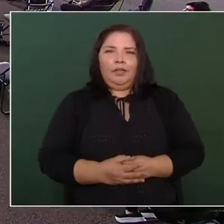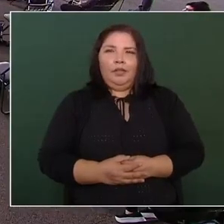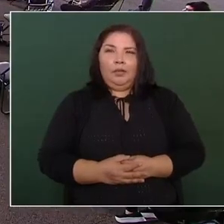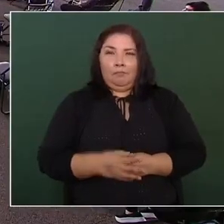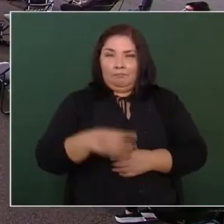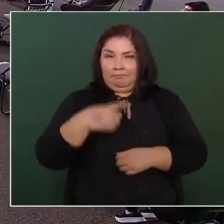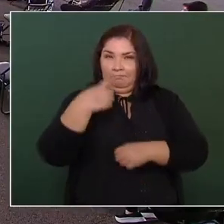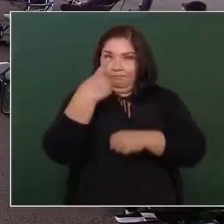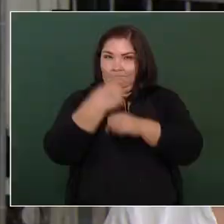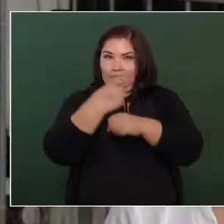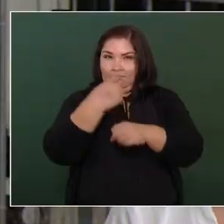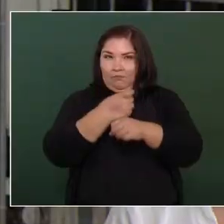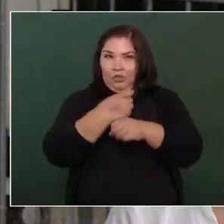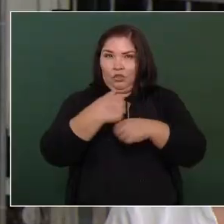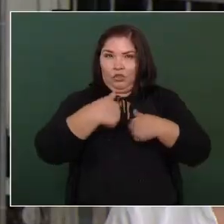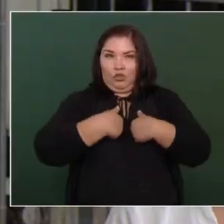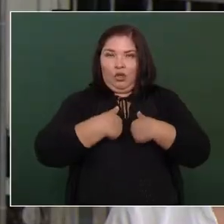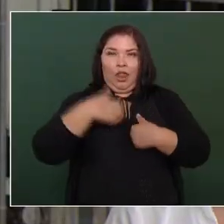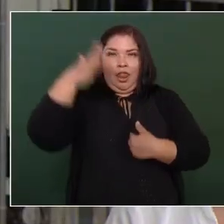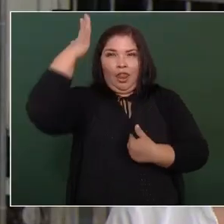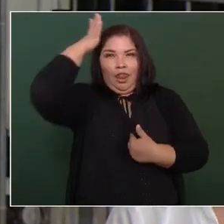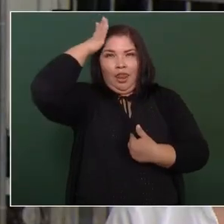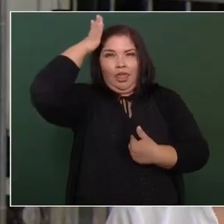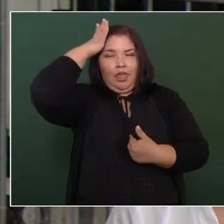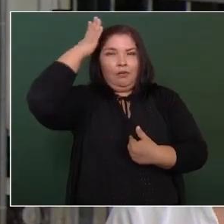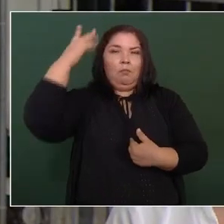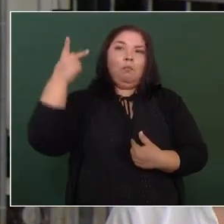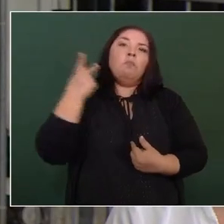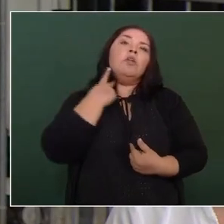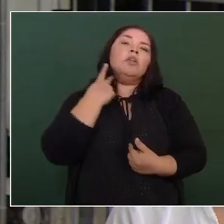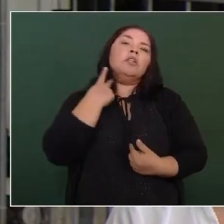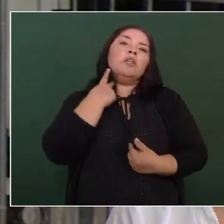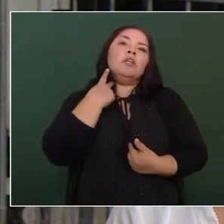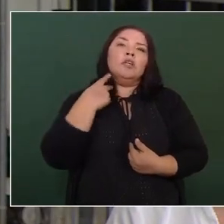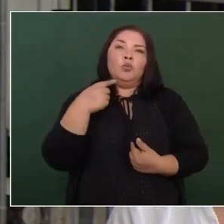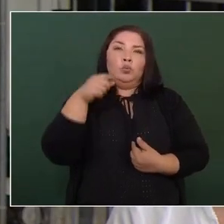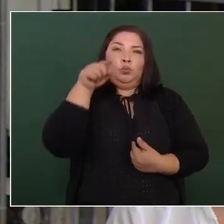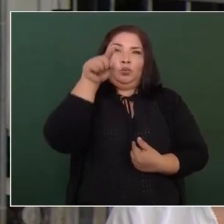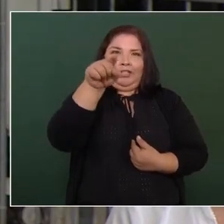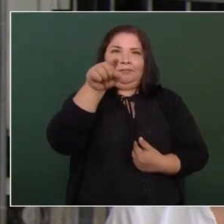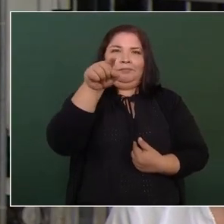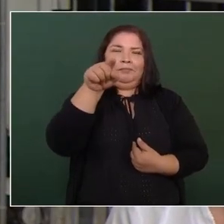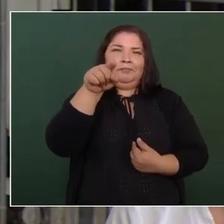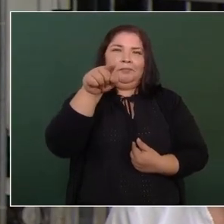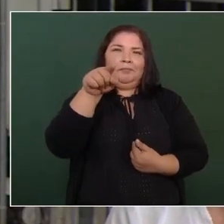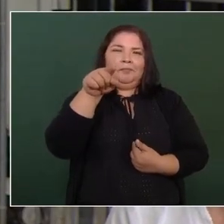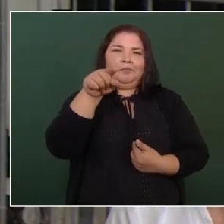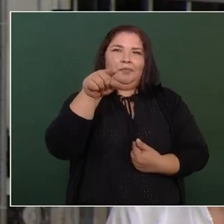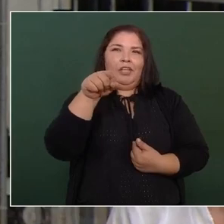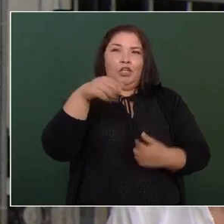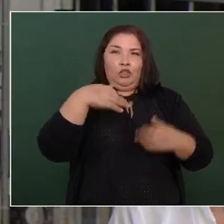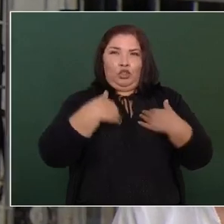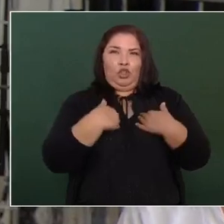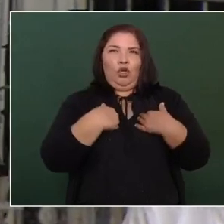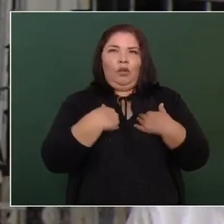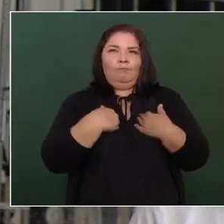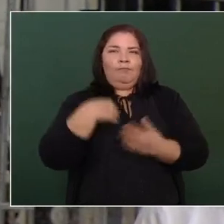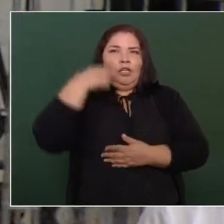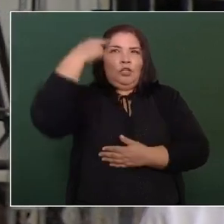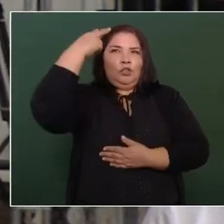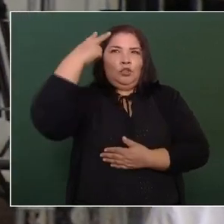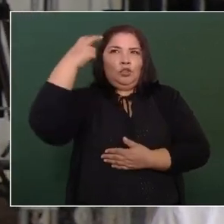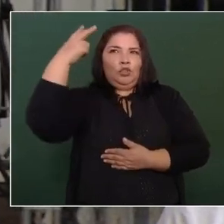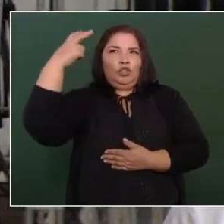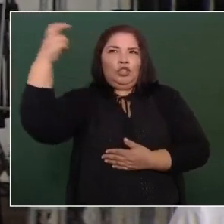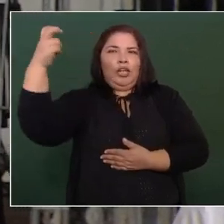Por primera vez yo tengo un líder político y ese es usted. Yo soñaba con estar